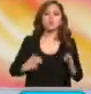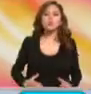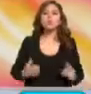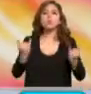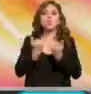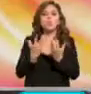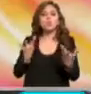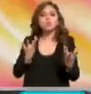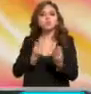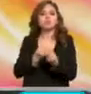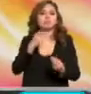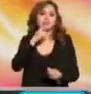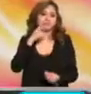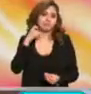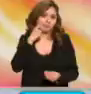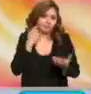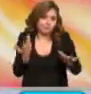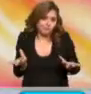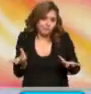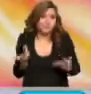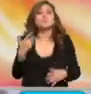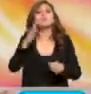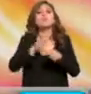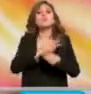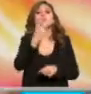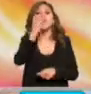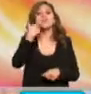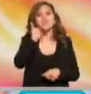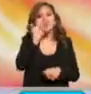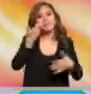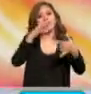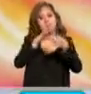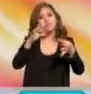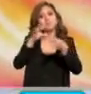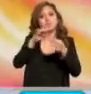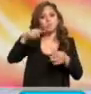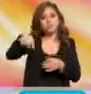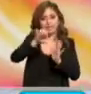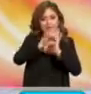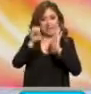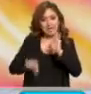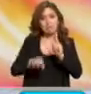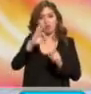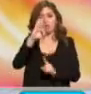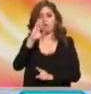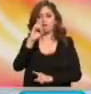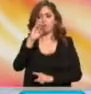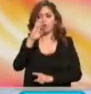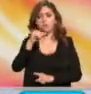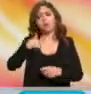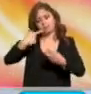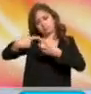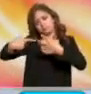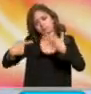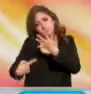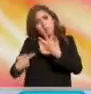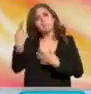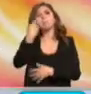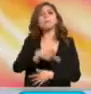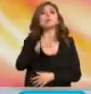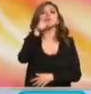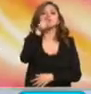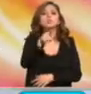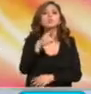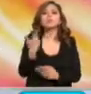cuerpo y de la sexualidad. Entonces yo lo que quiero hacer es una invitación, porque podemos hablar que existen las fobias y qué hacemos. Eso. Exacto. De verdad la invitación es a que no se